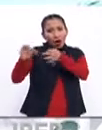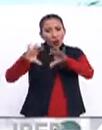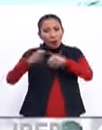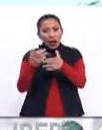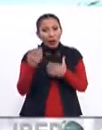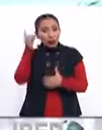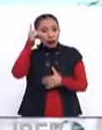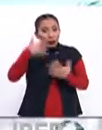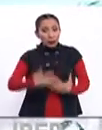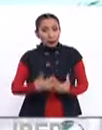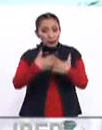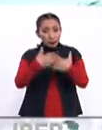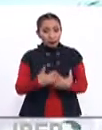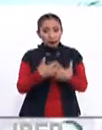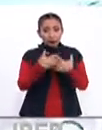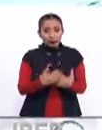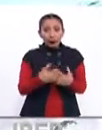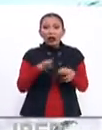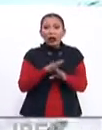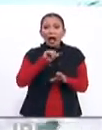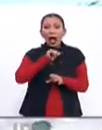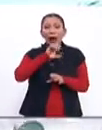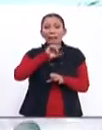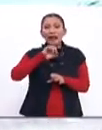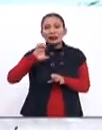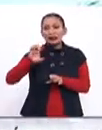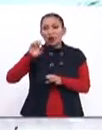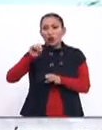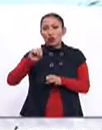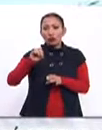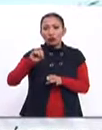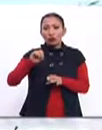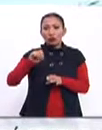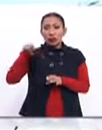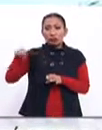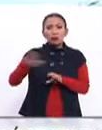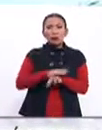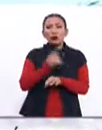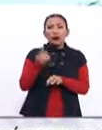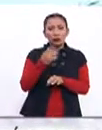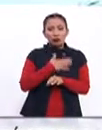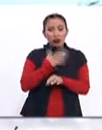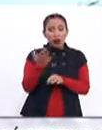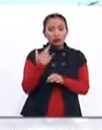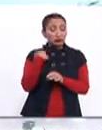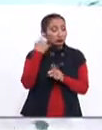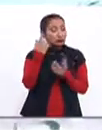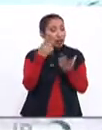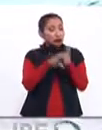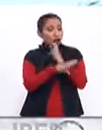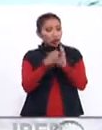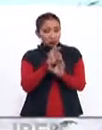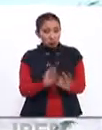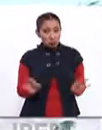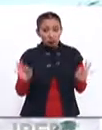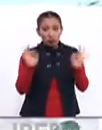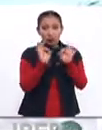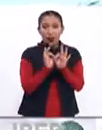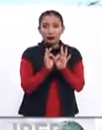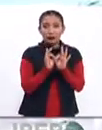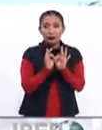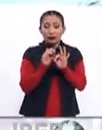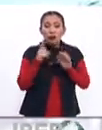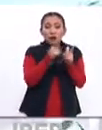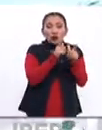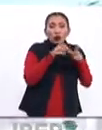of the business community like the APEC CEO Summit. And there are very good and powerful reasons for that.